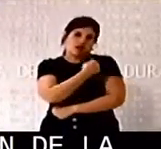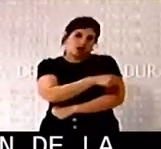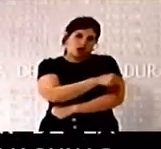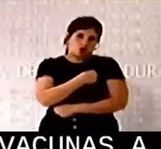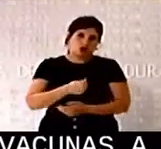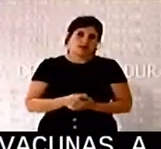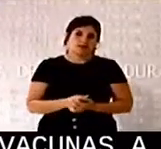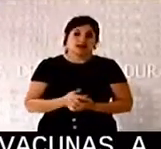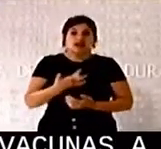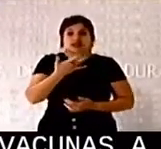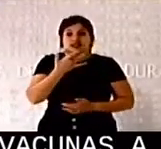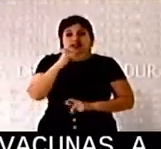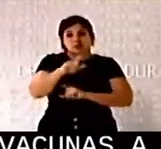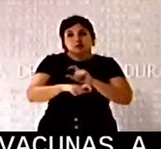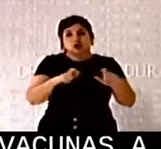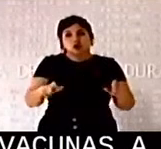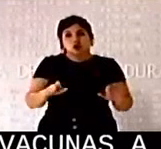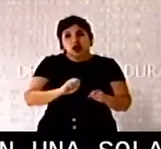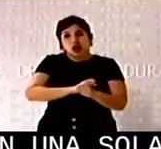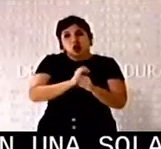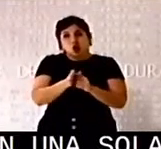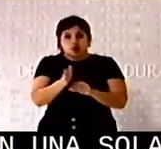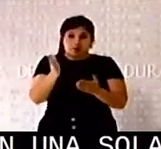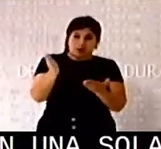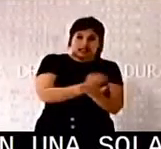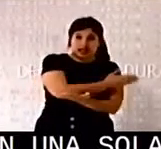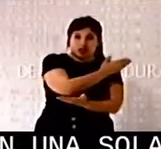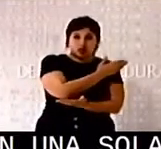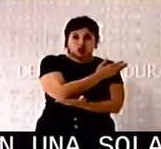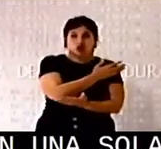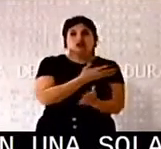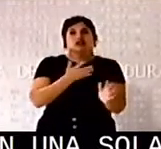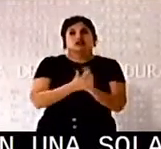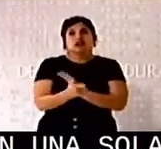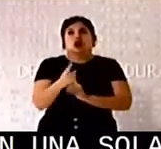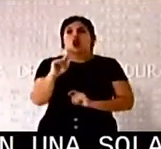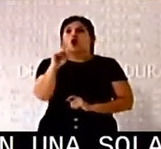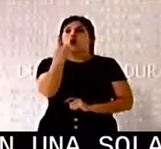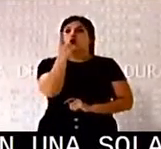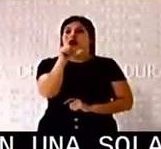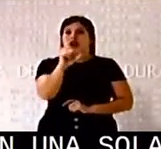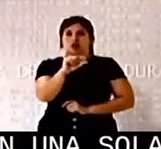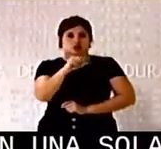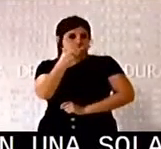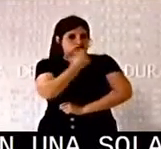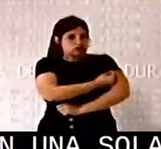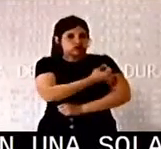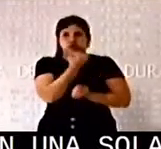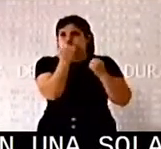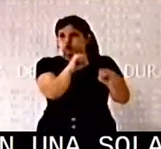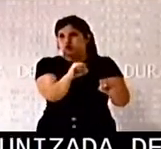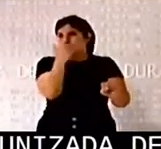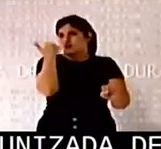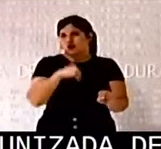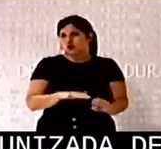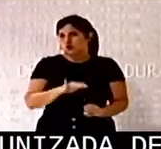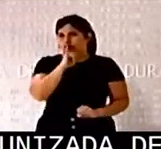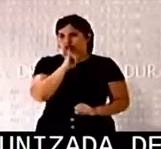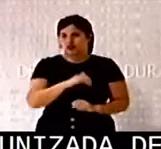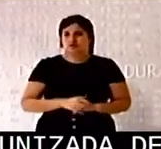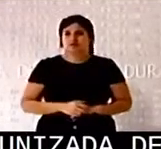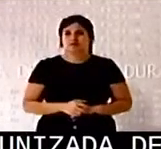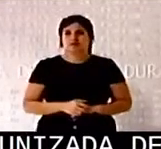gente que ha pasado la enfermedad con una sola dosis de vacuna está protegida, está inmunizada. De hecho, cuando